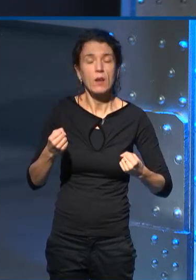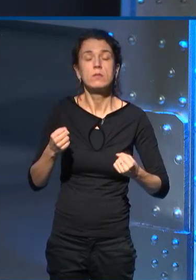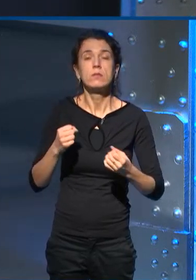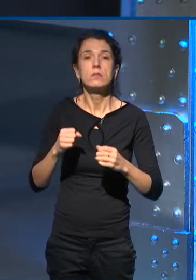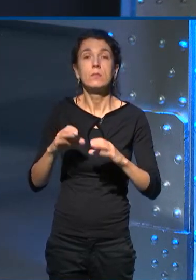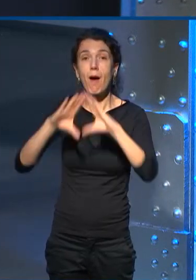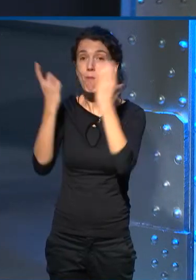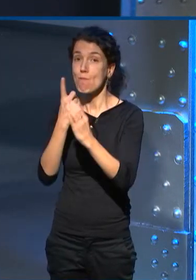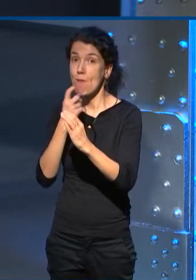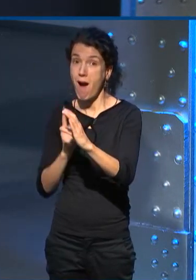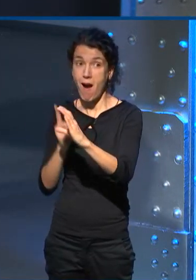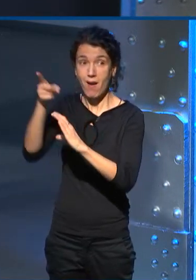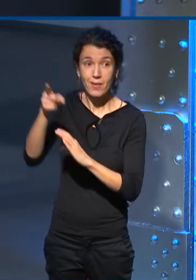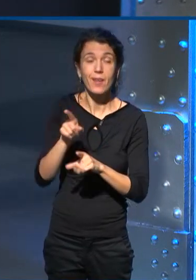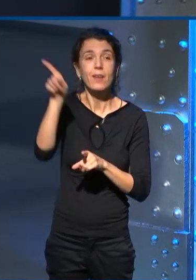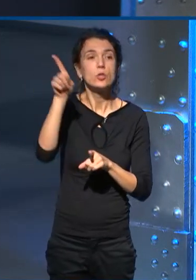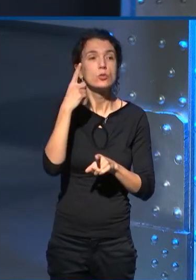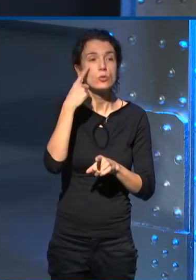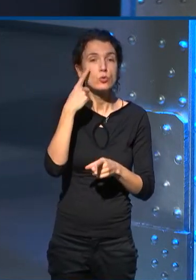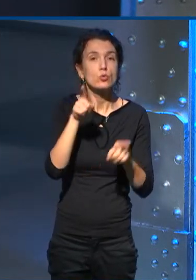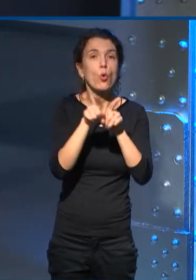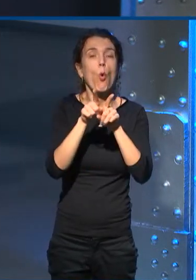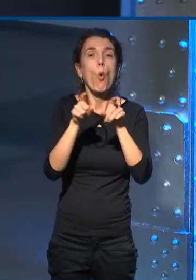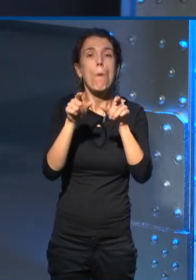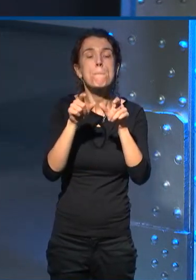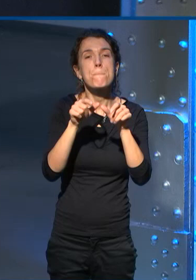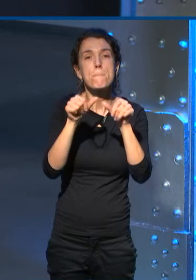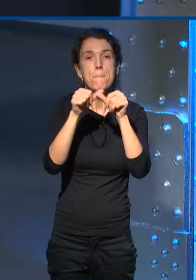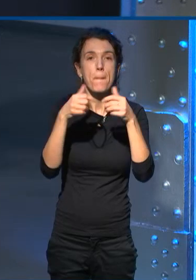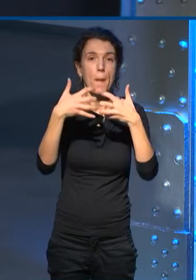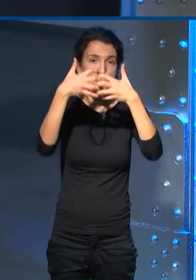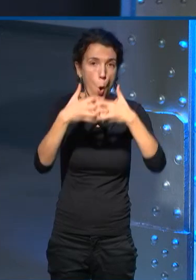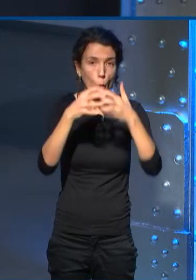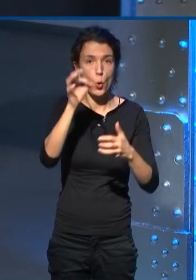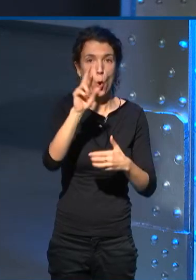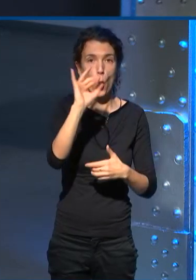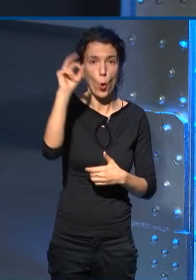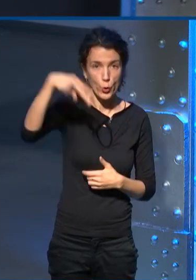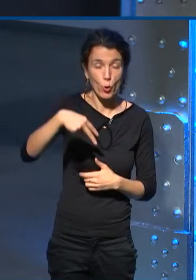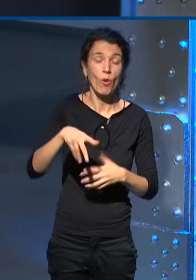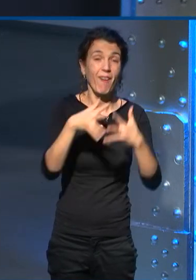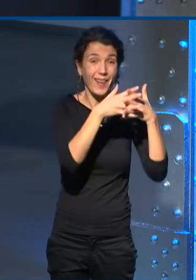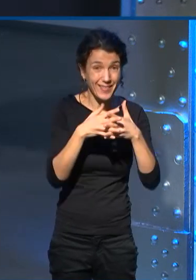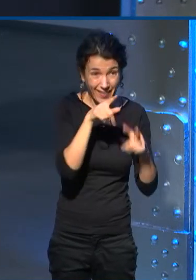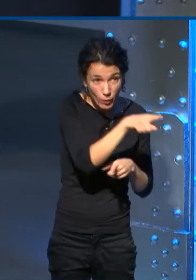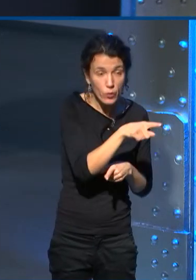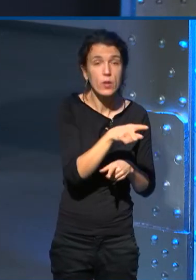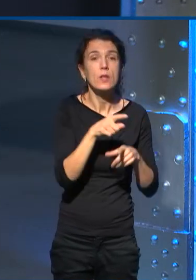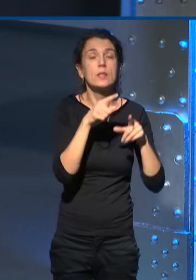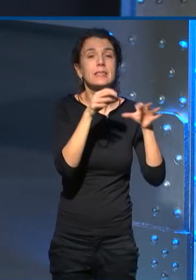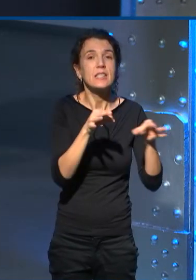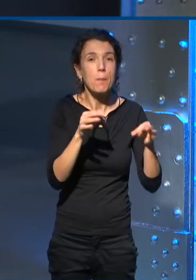Luna. Esto es las pruebas del módulo Orión, porque los estadounidenses tienen siempre recogen